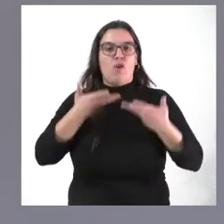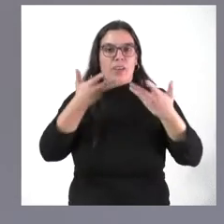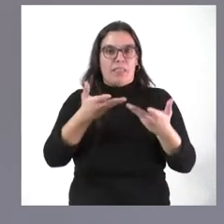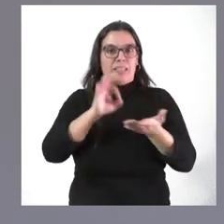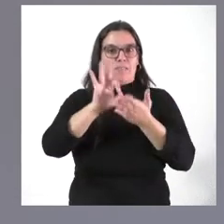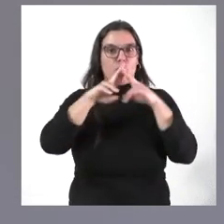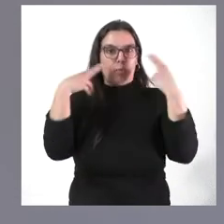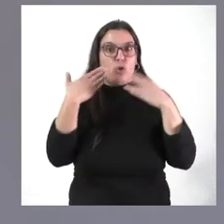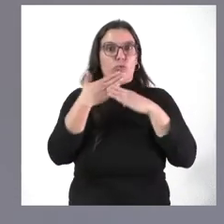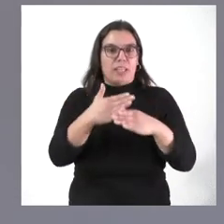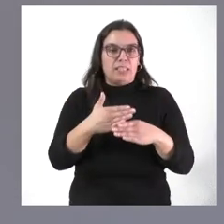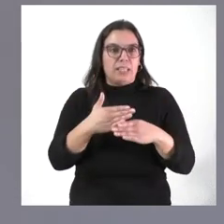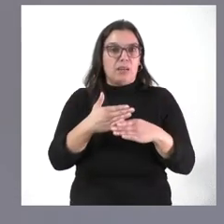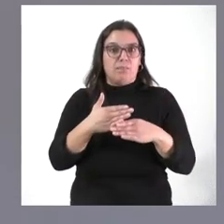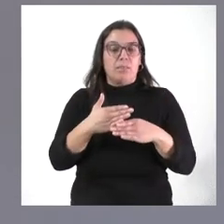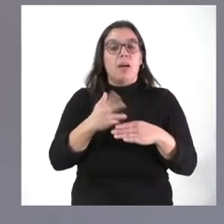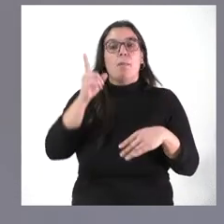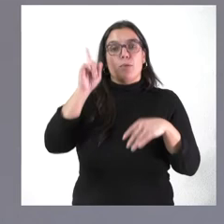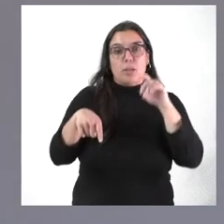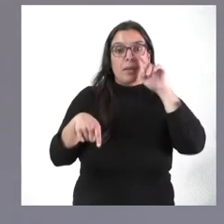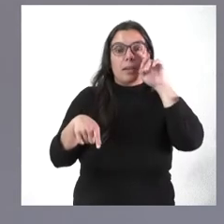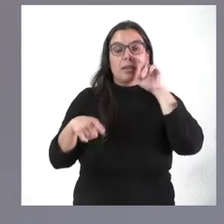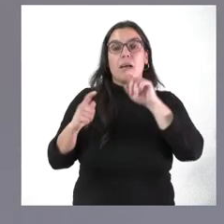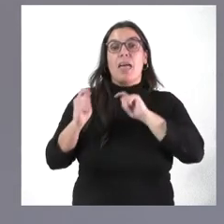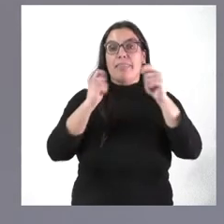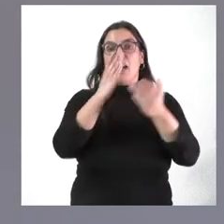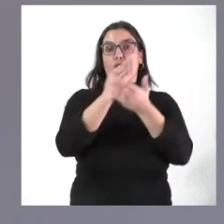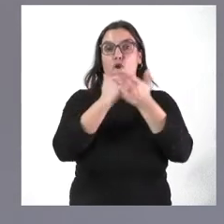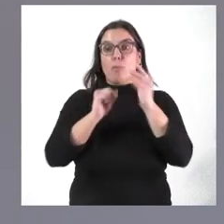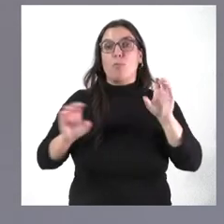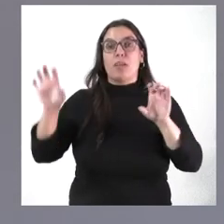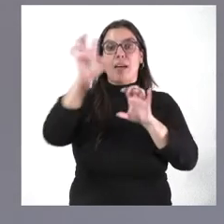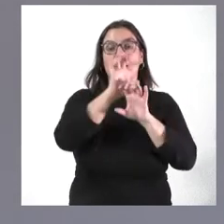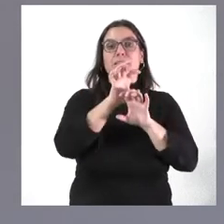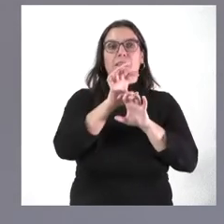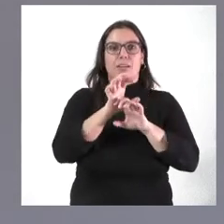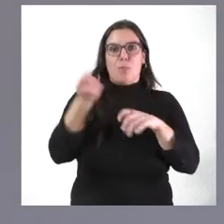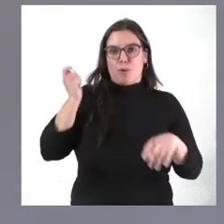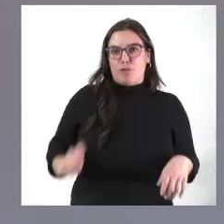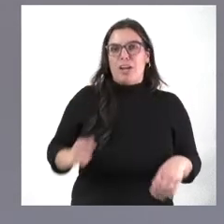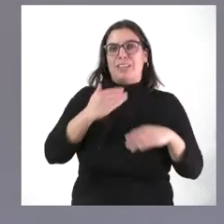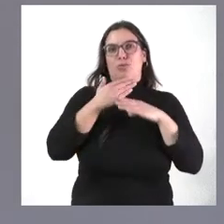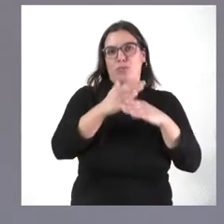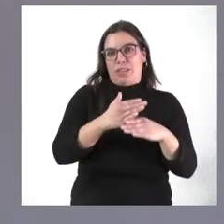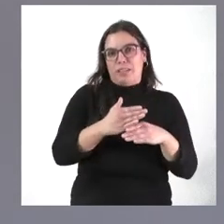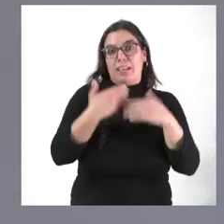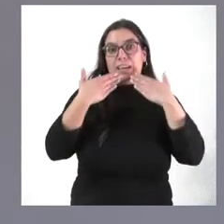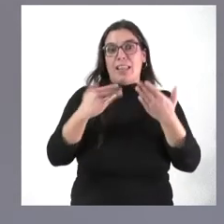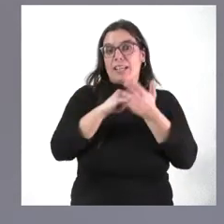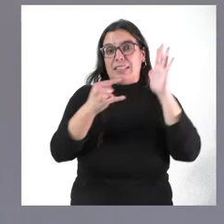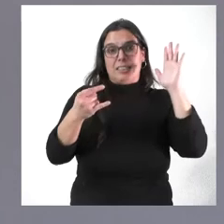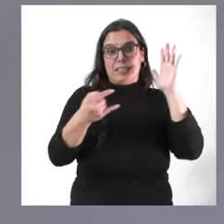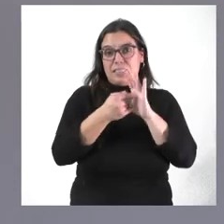sanitario pero también que dote a las comunidades autónomas de Los profesionales sanitarios que se precisan a través de mecanismos que les hemos venido